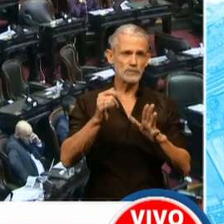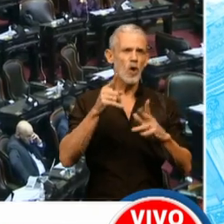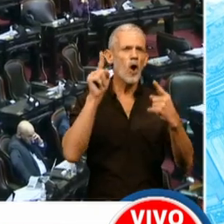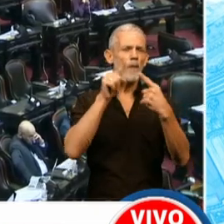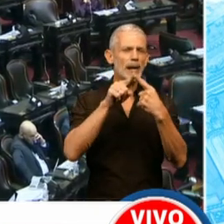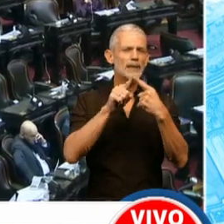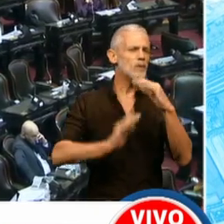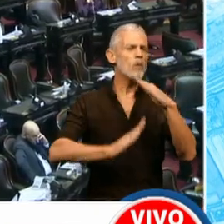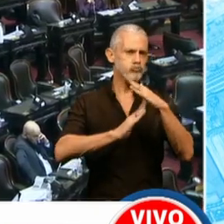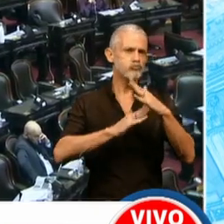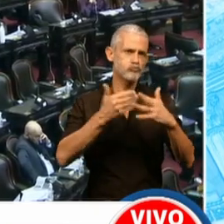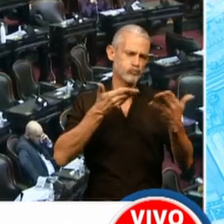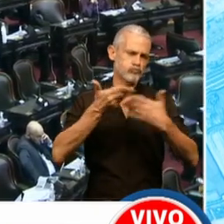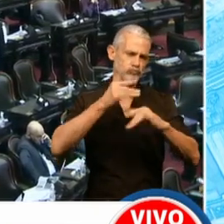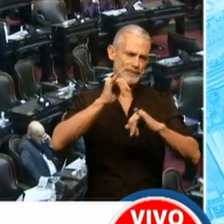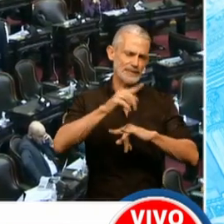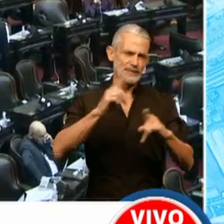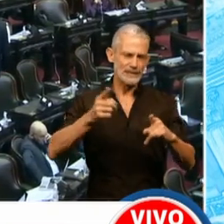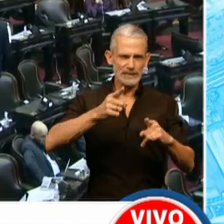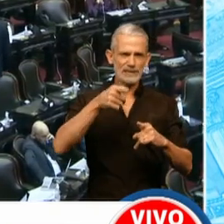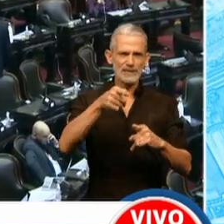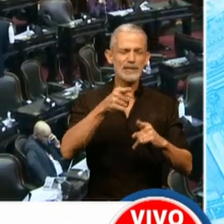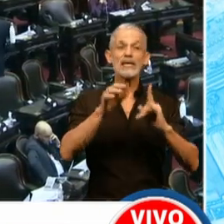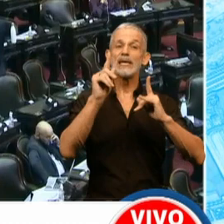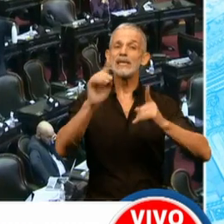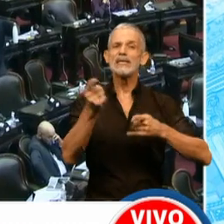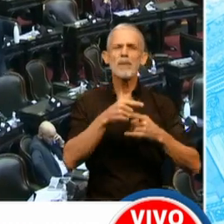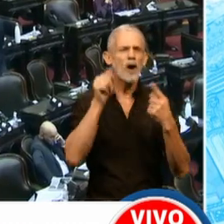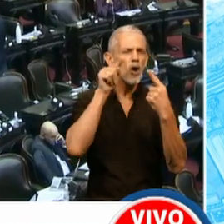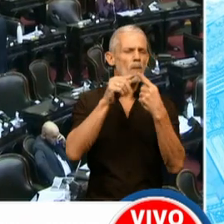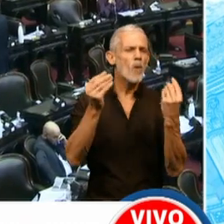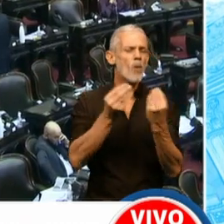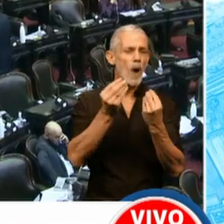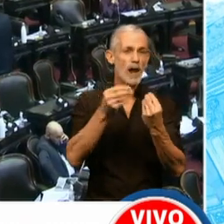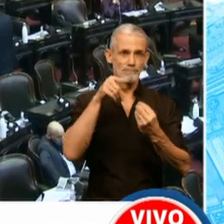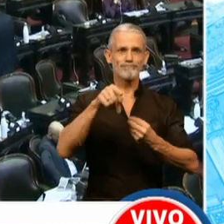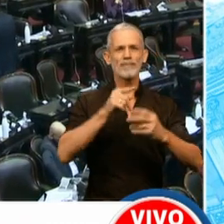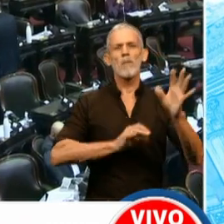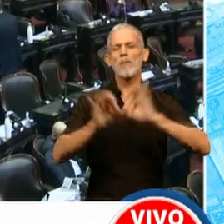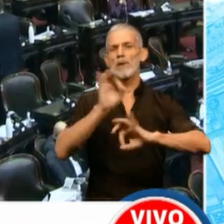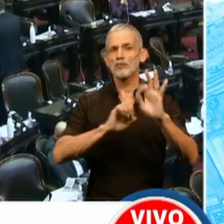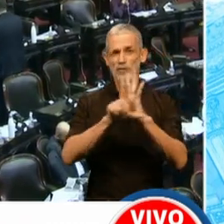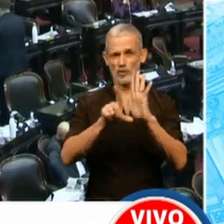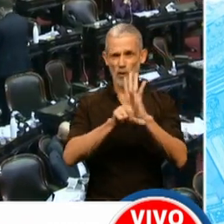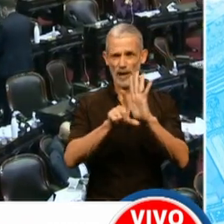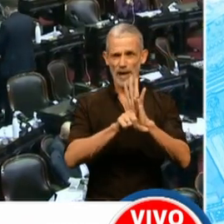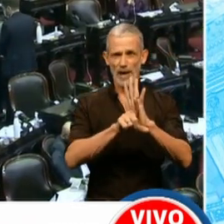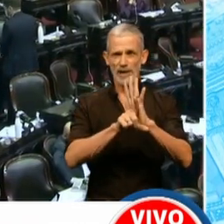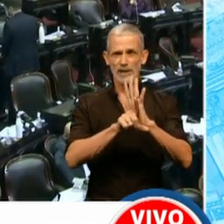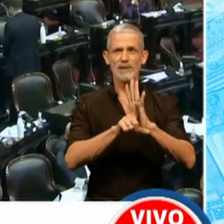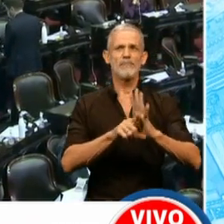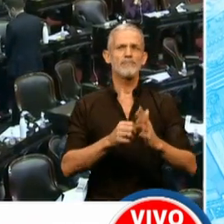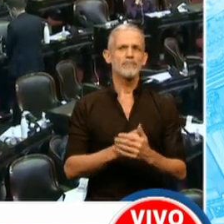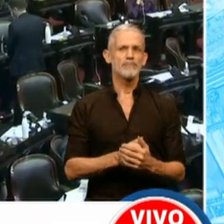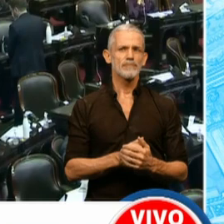objetivo central y su espíritu fundamentalmente el espíritu que tiene este proyecto de ley que es